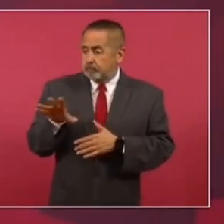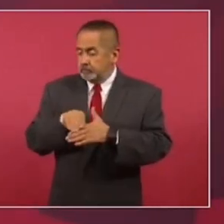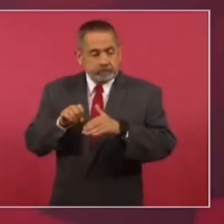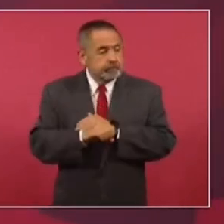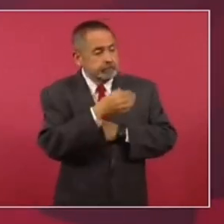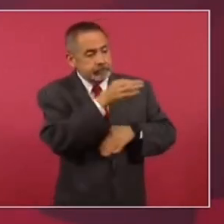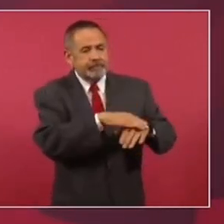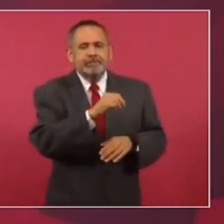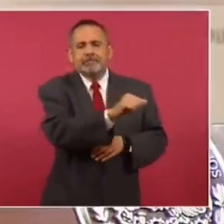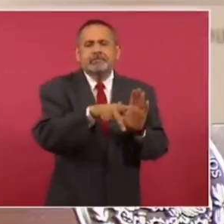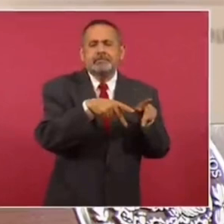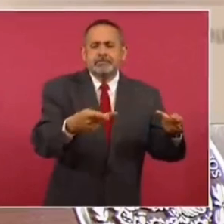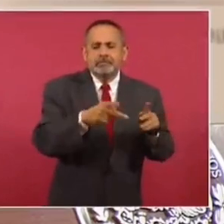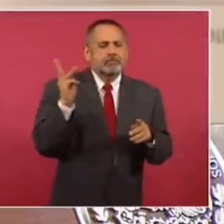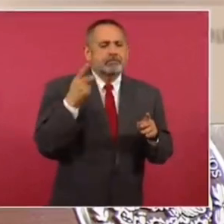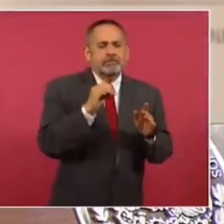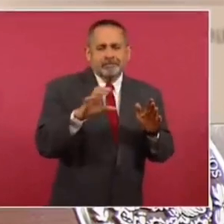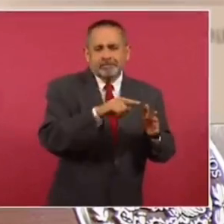Post.